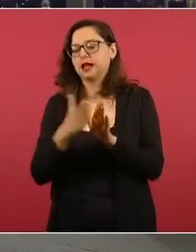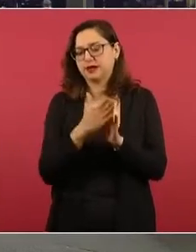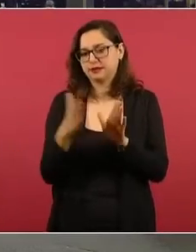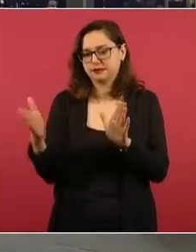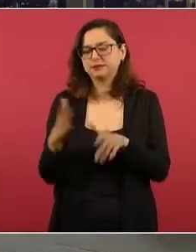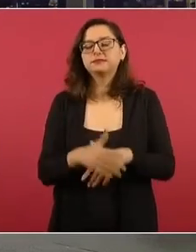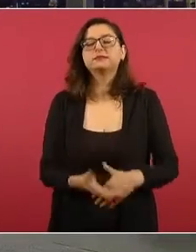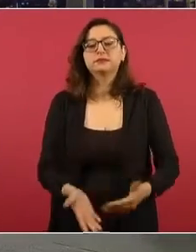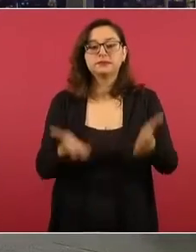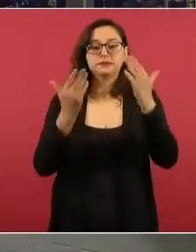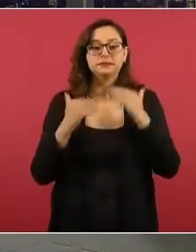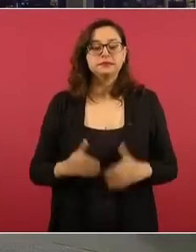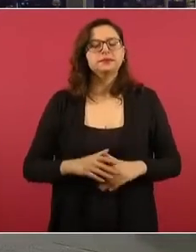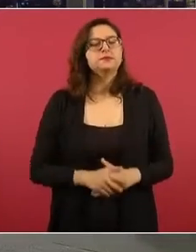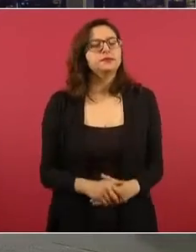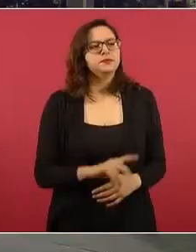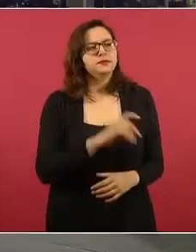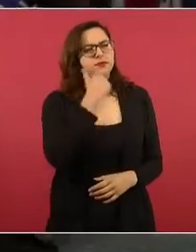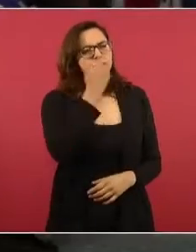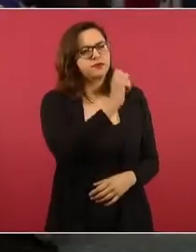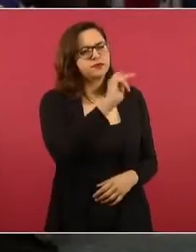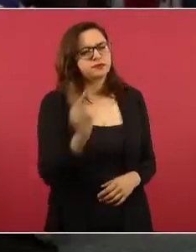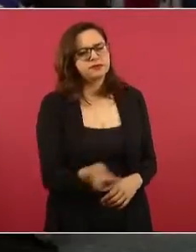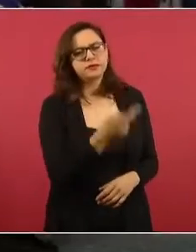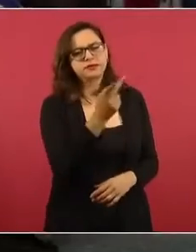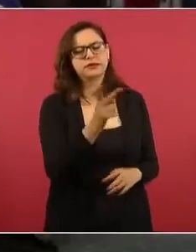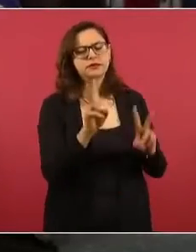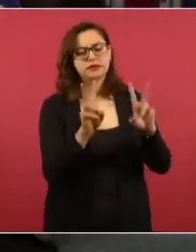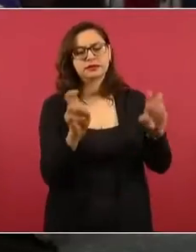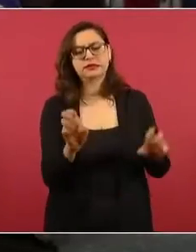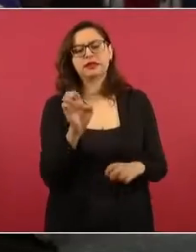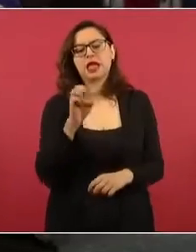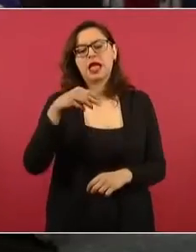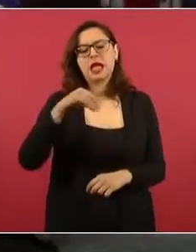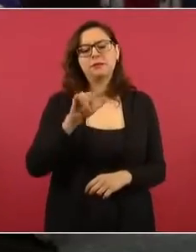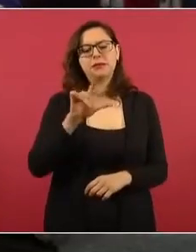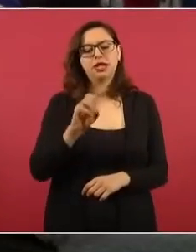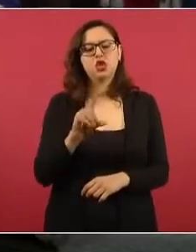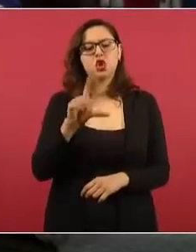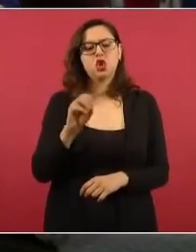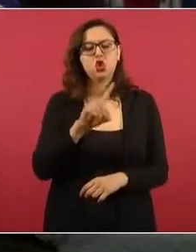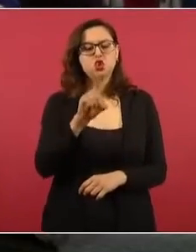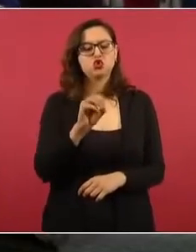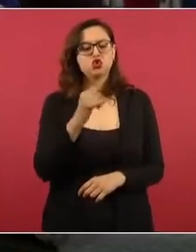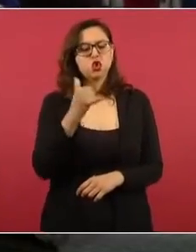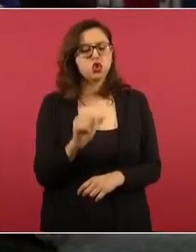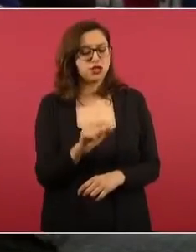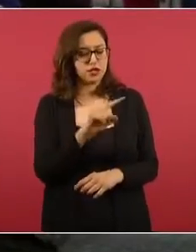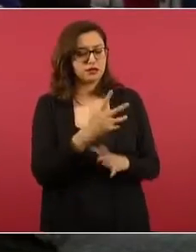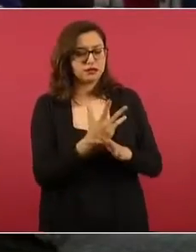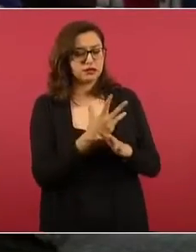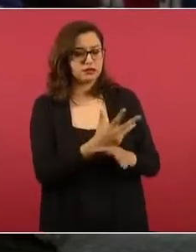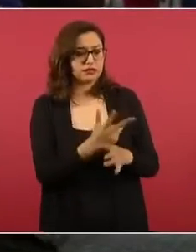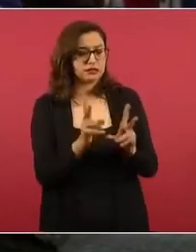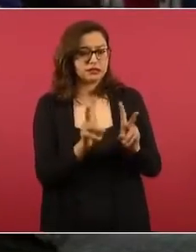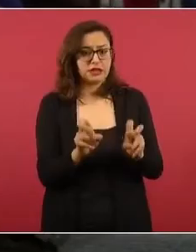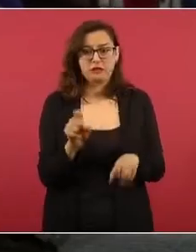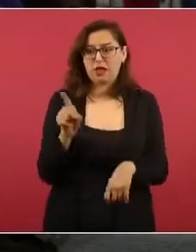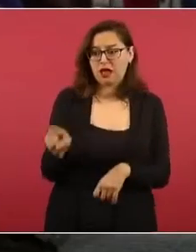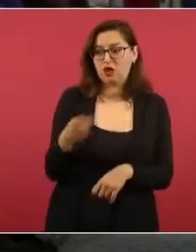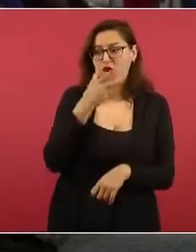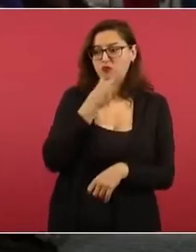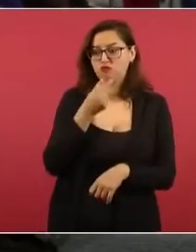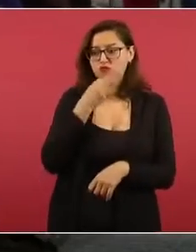el caso de Emilio Lozoya, porque ayer la Fiscalía informó que no ha cumplido con el proceso de reparación del